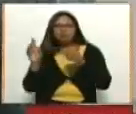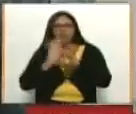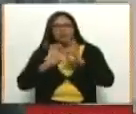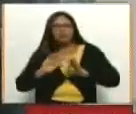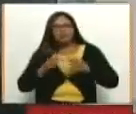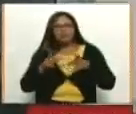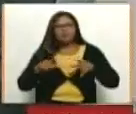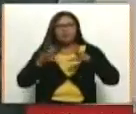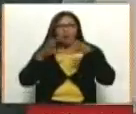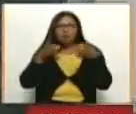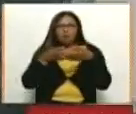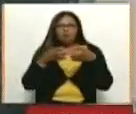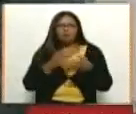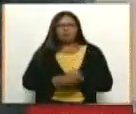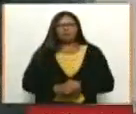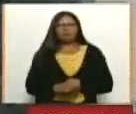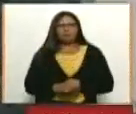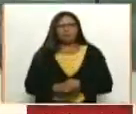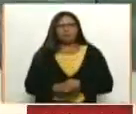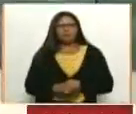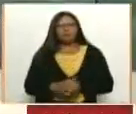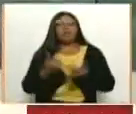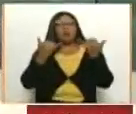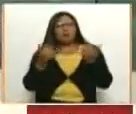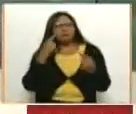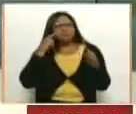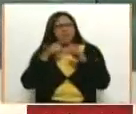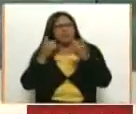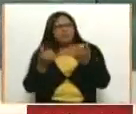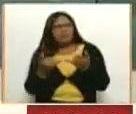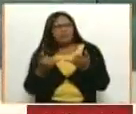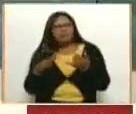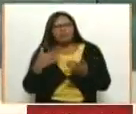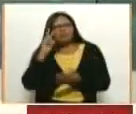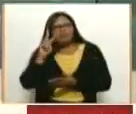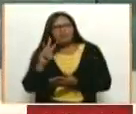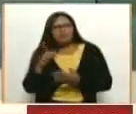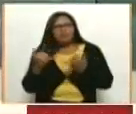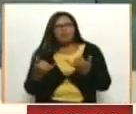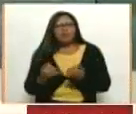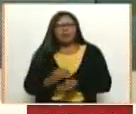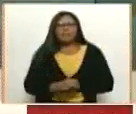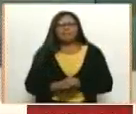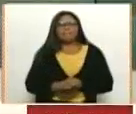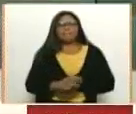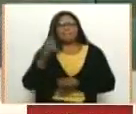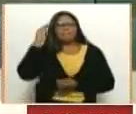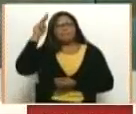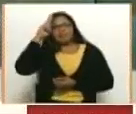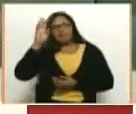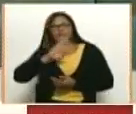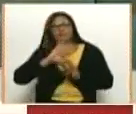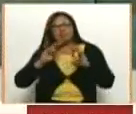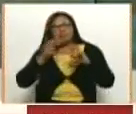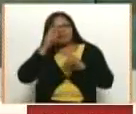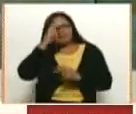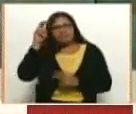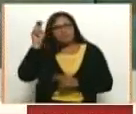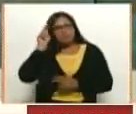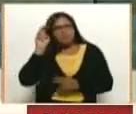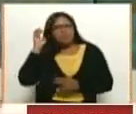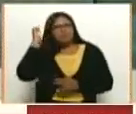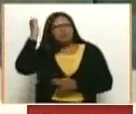de ese círculo vicioso en el que nos metimos. Pero ahora bien, ¿qué expectativas puede haber? Petro, el presidente Petro decía, bueno, la presencia de cancilleres de